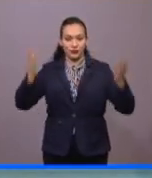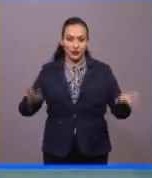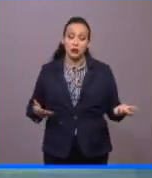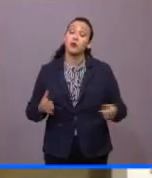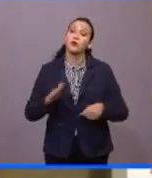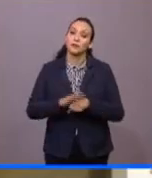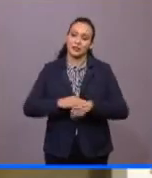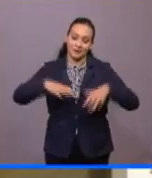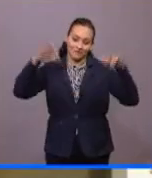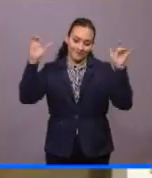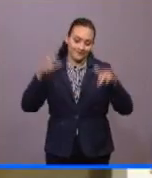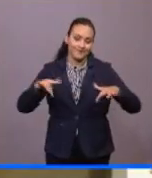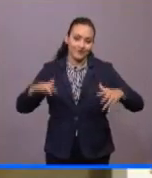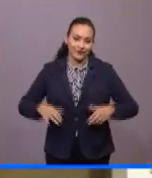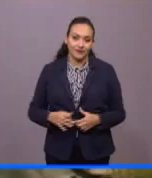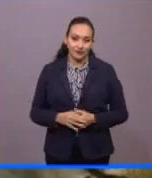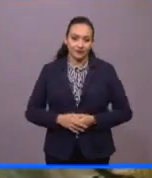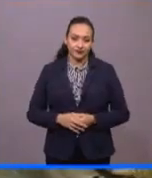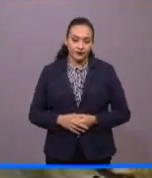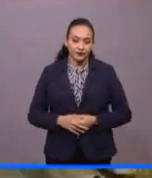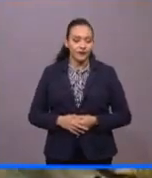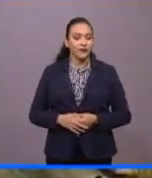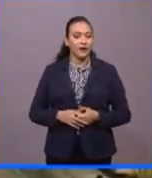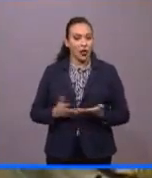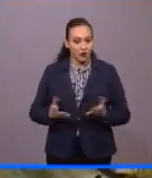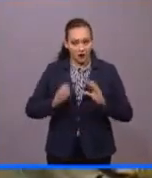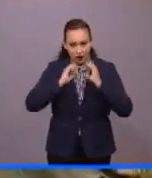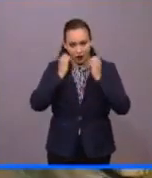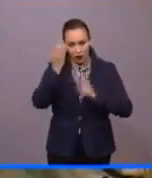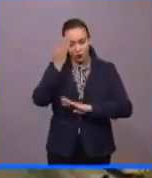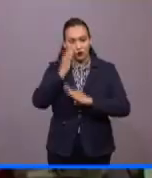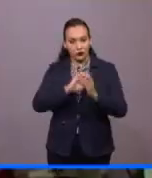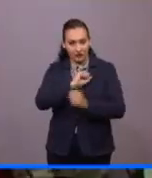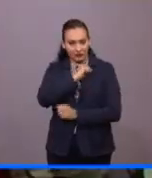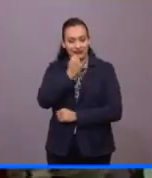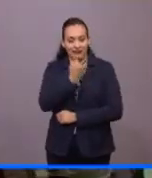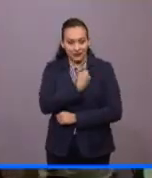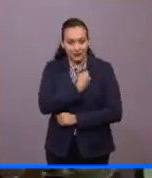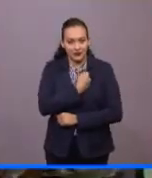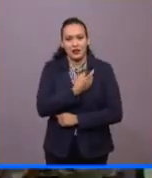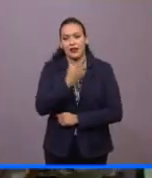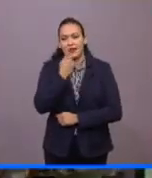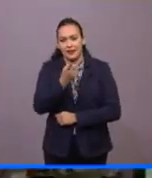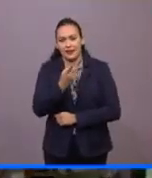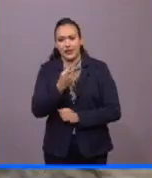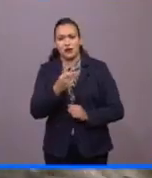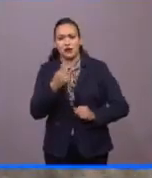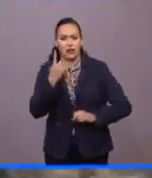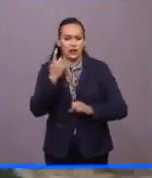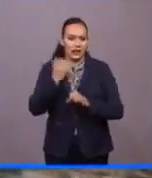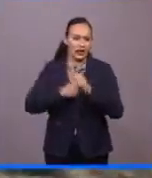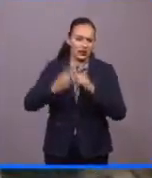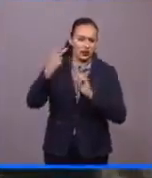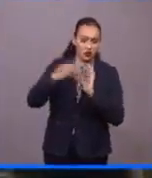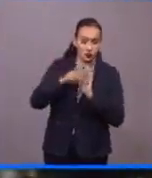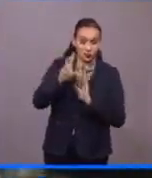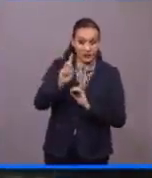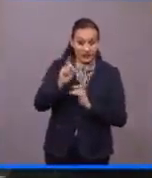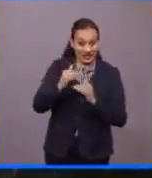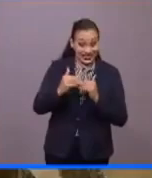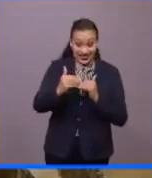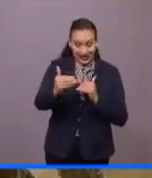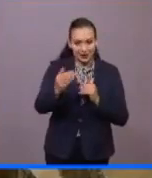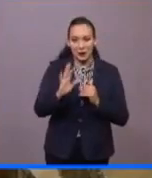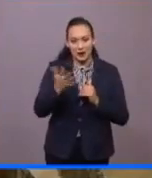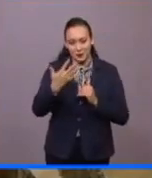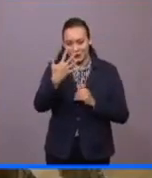ocurriendo. Indicó que, de acuerdo con la Organización Mundial de la Salud, a partir del año 2030, es decir,